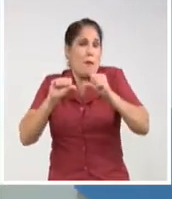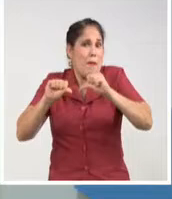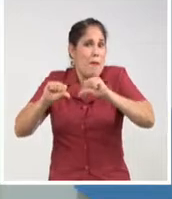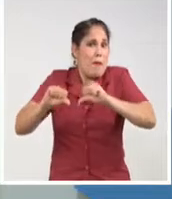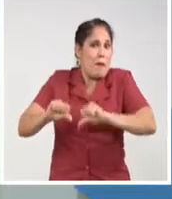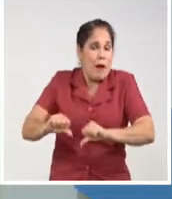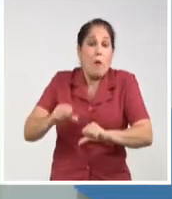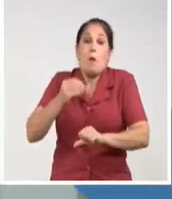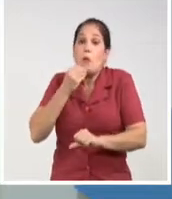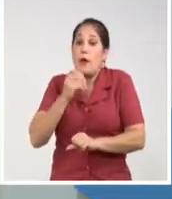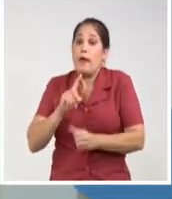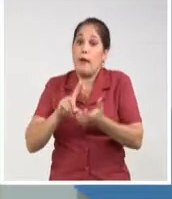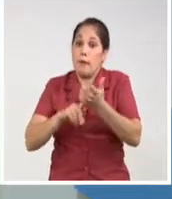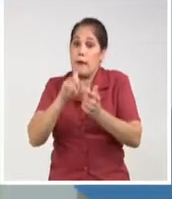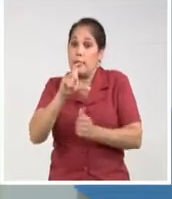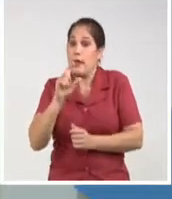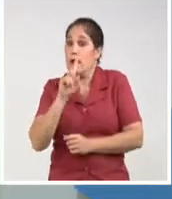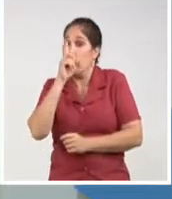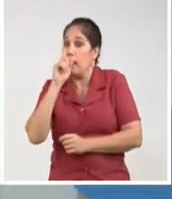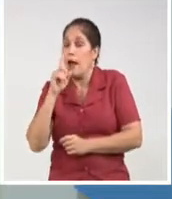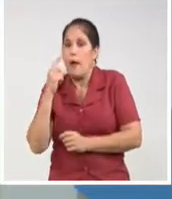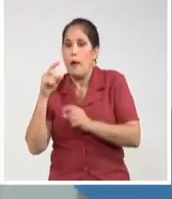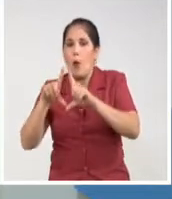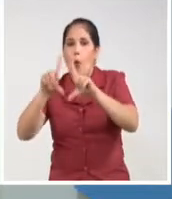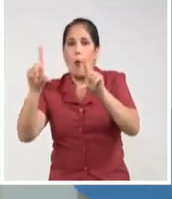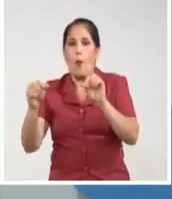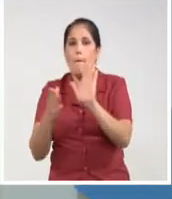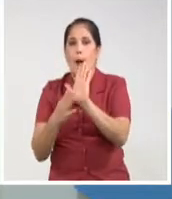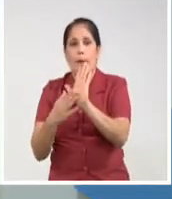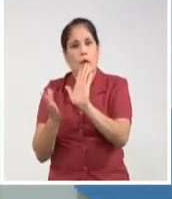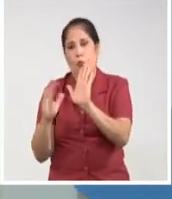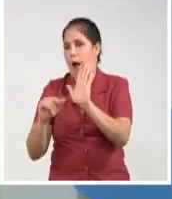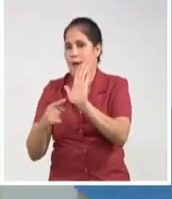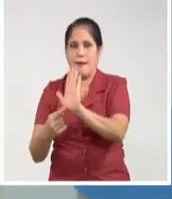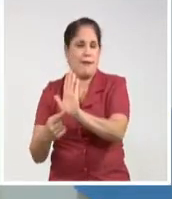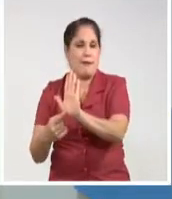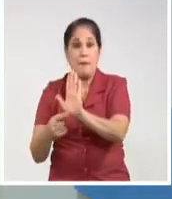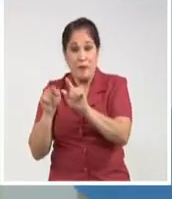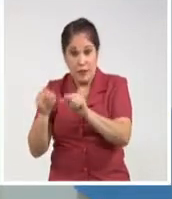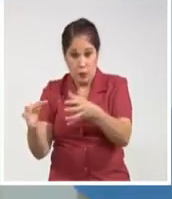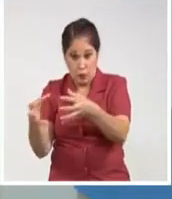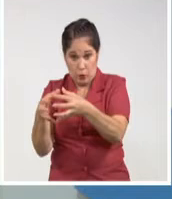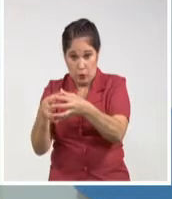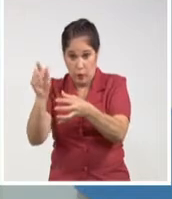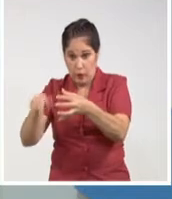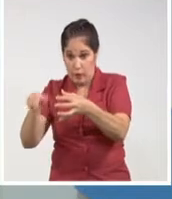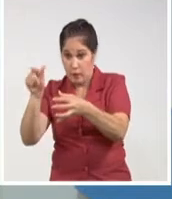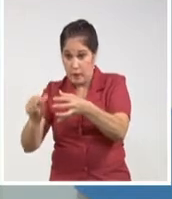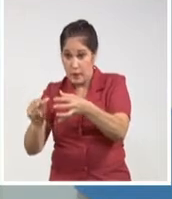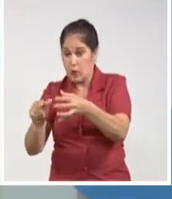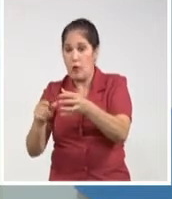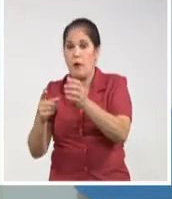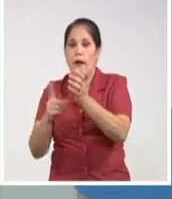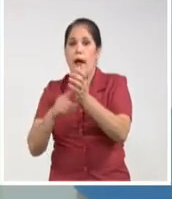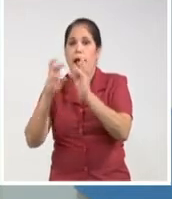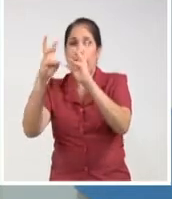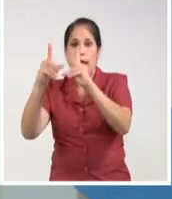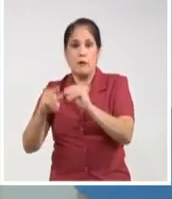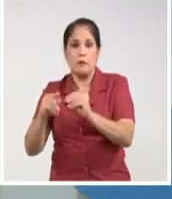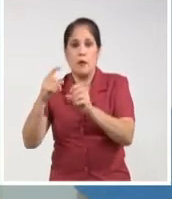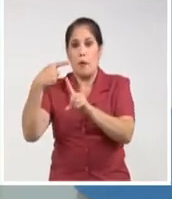antígeno positivo, pero que no tienen evidencia del PCR. En este caso, no se trata de tener un resultado